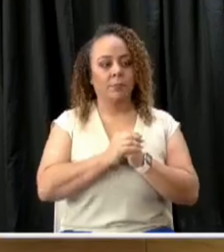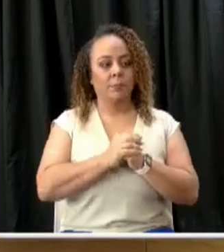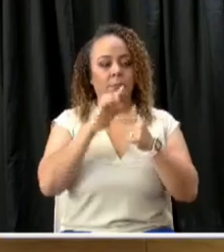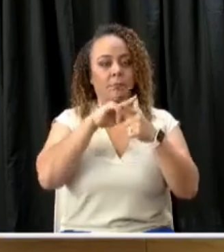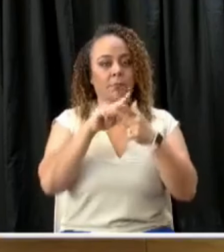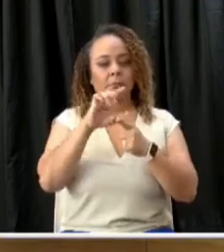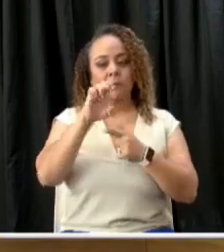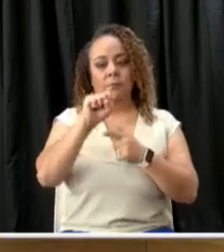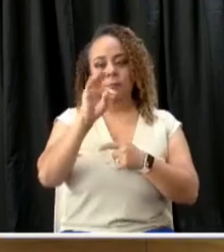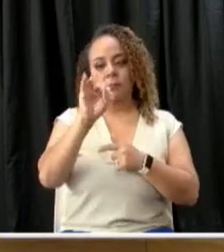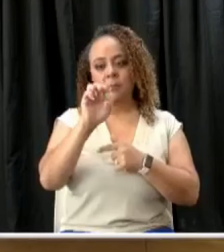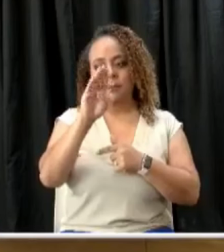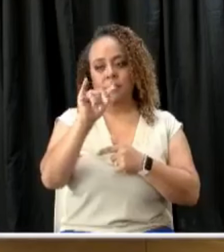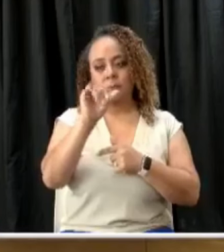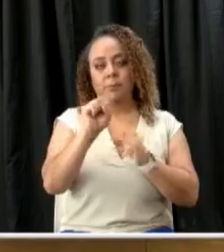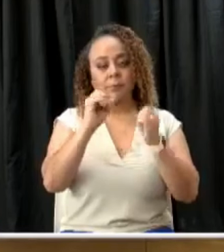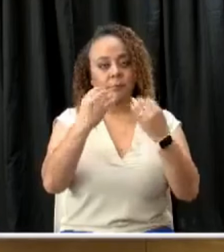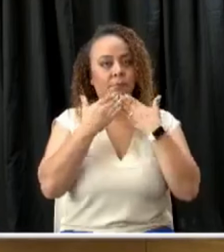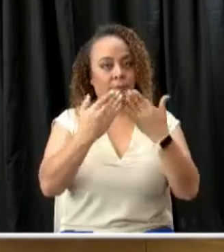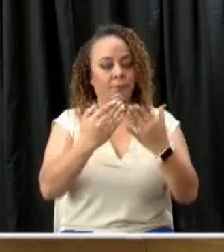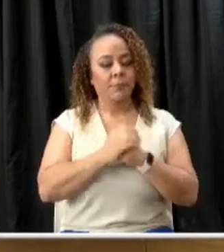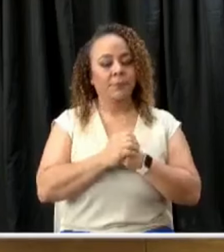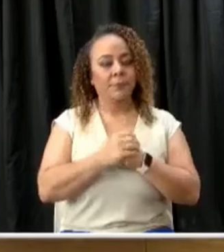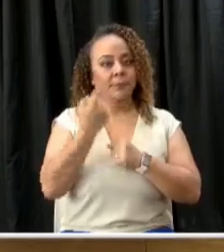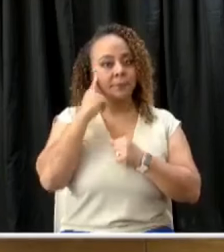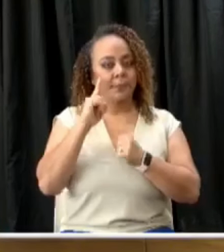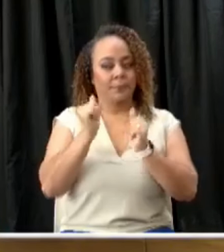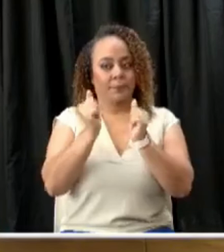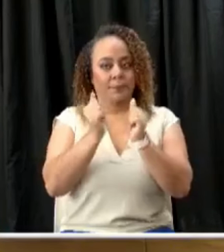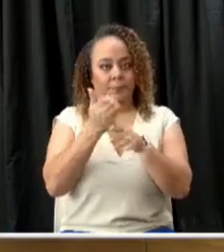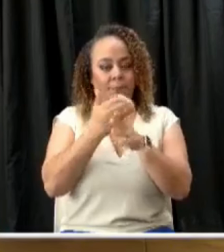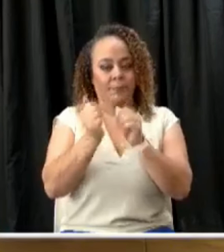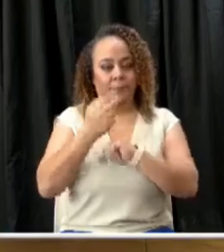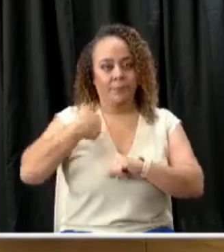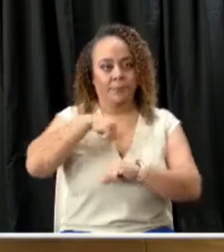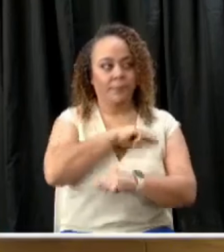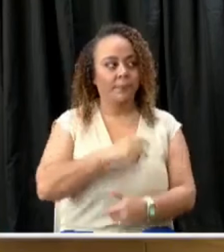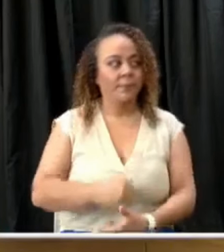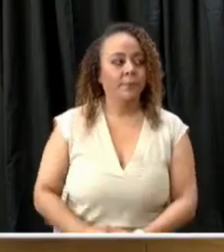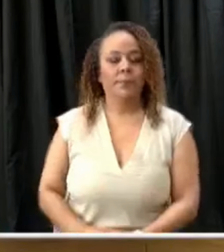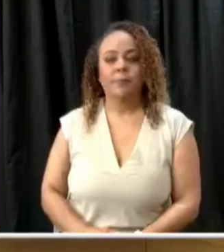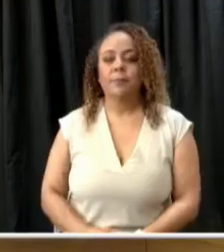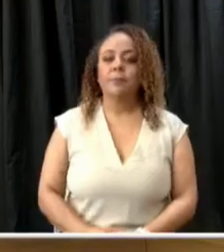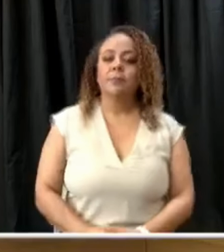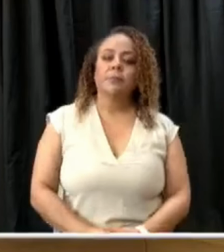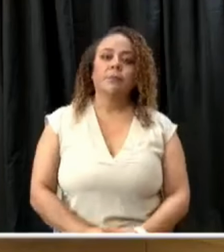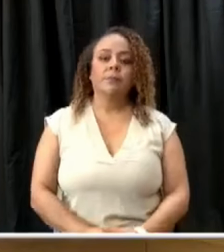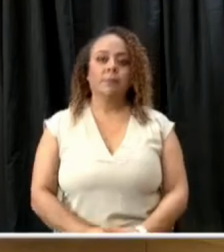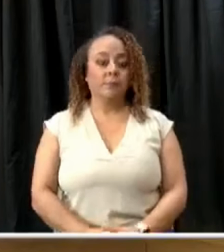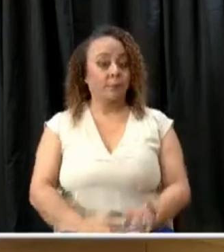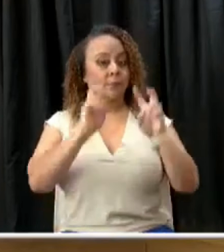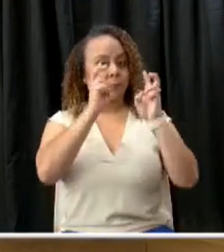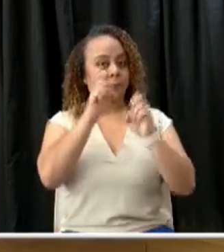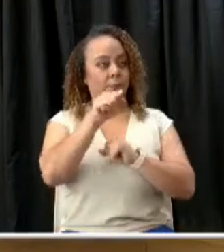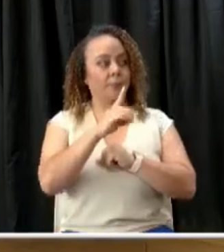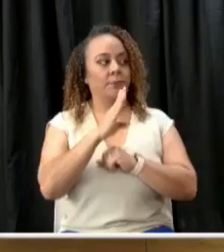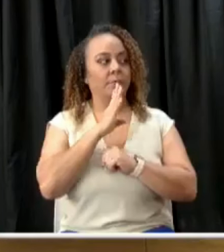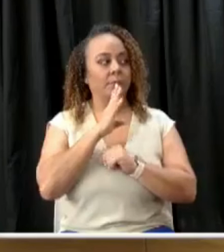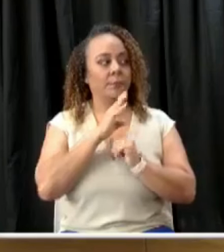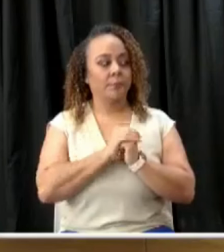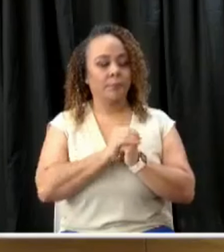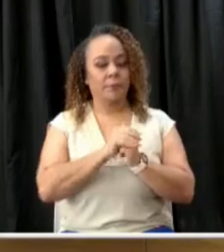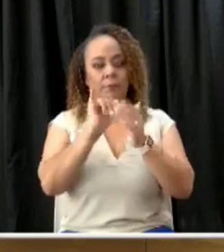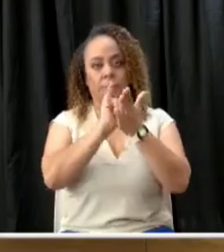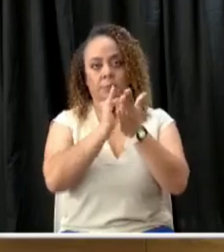que Esteban, de verdad, muchísimas gracias por estar con nosotros. El tema que nos vienes a hablar es